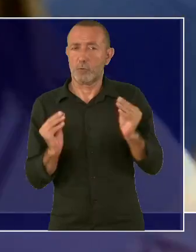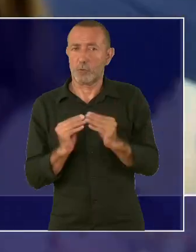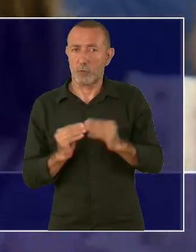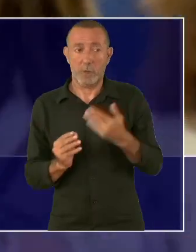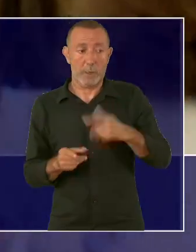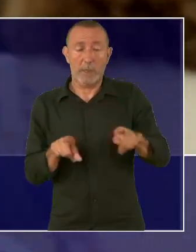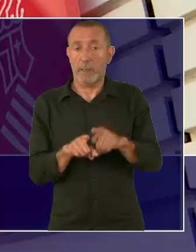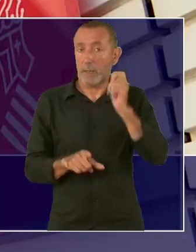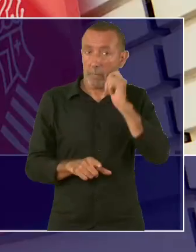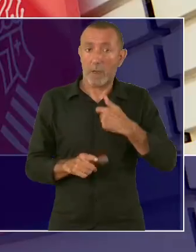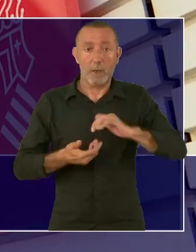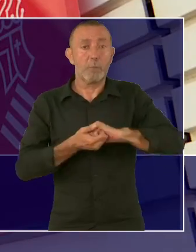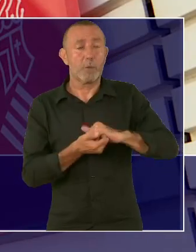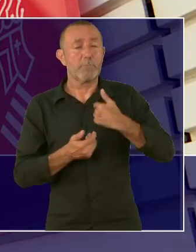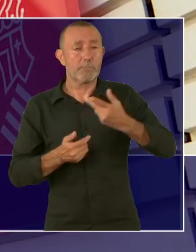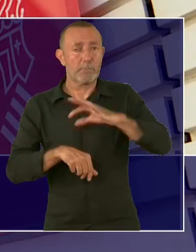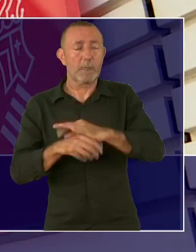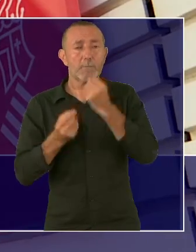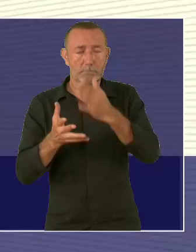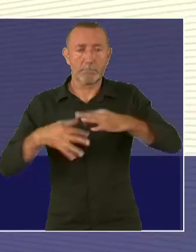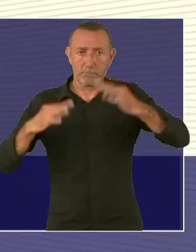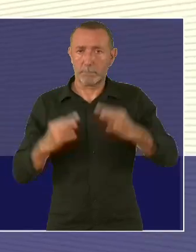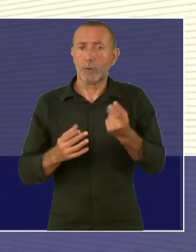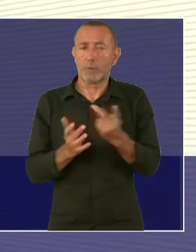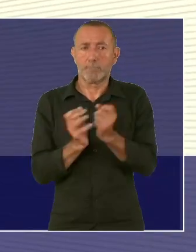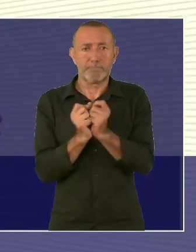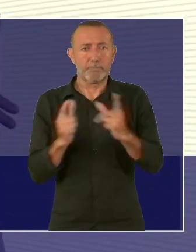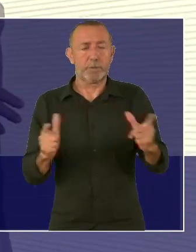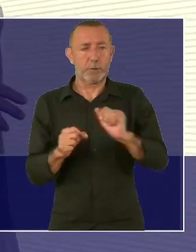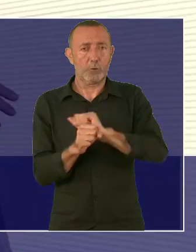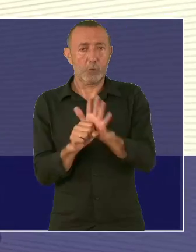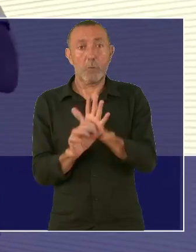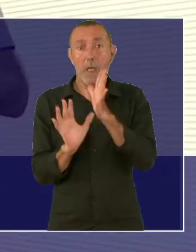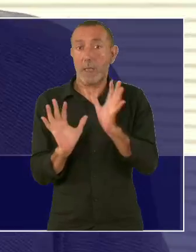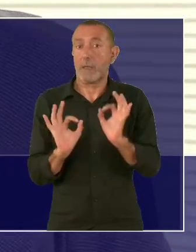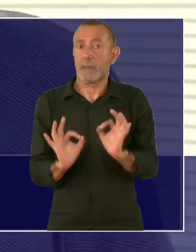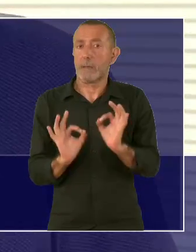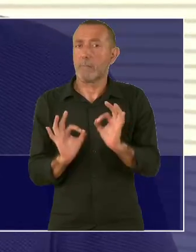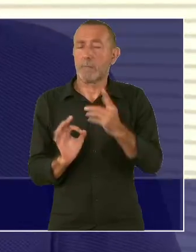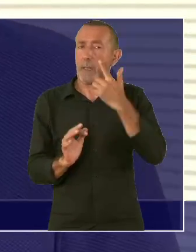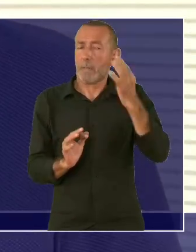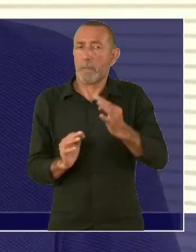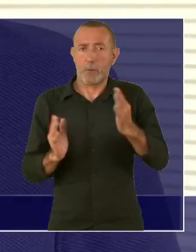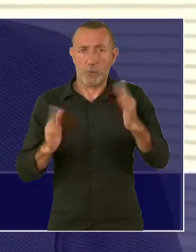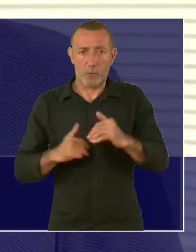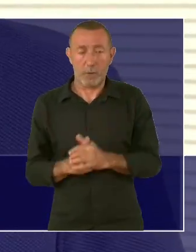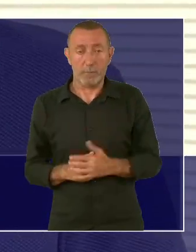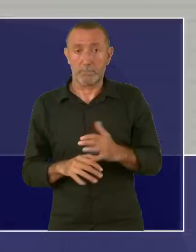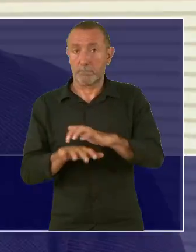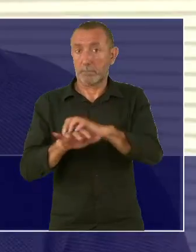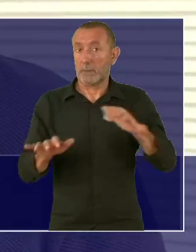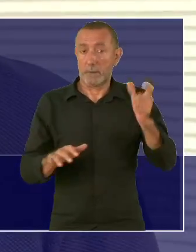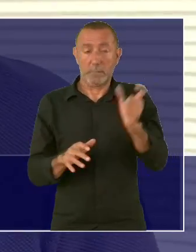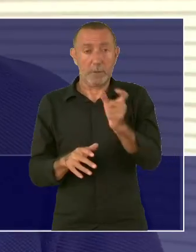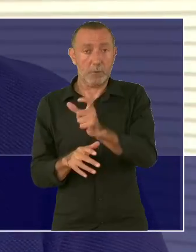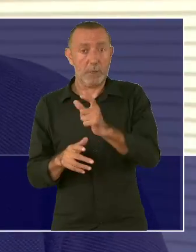lo confirman. Vivimos un repunte de casos COVID, aunque de momento no ven peligro. La mayor parte de los casos son muy leves.